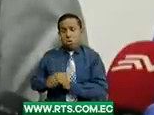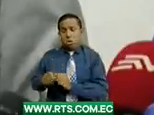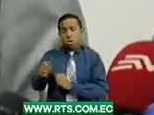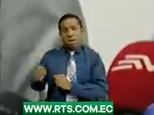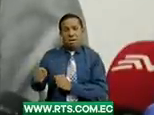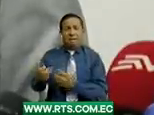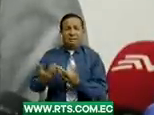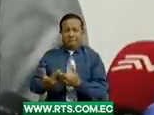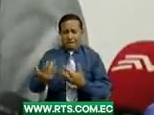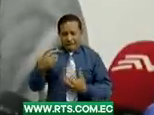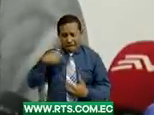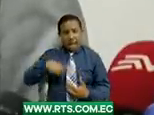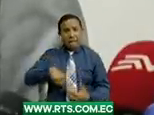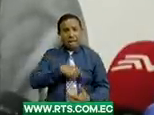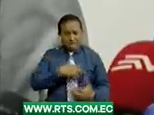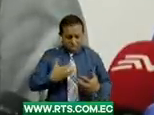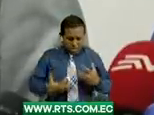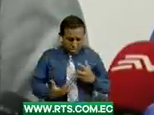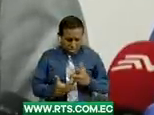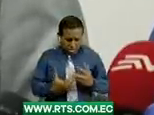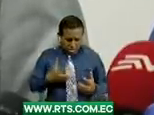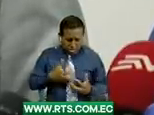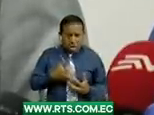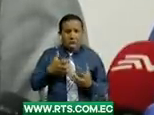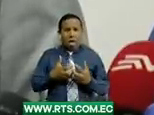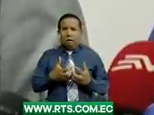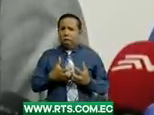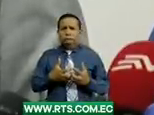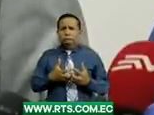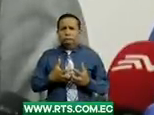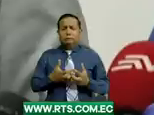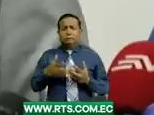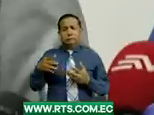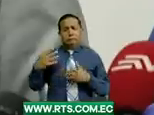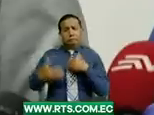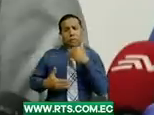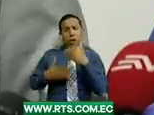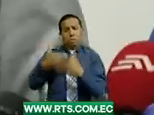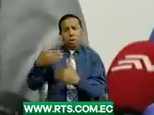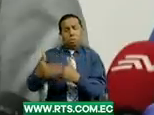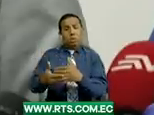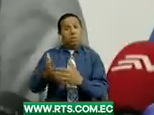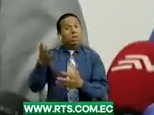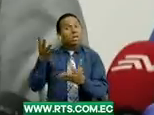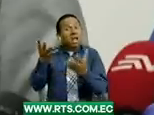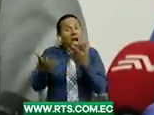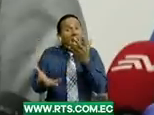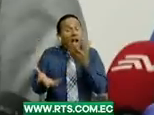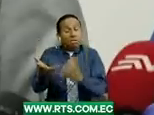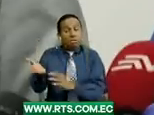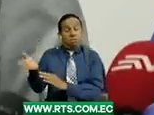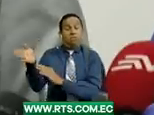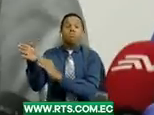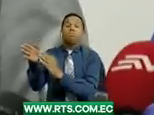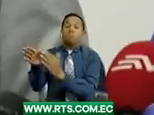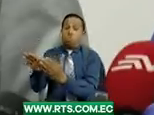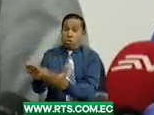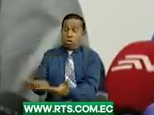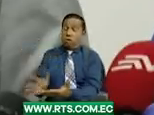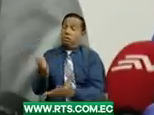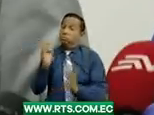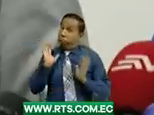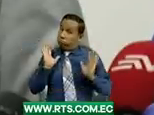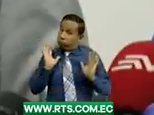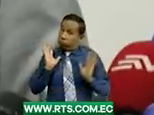varios órganos. Las escalas de mortalidad son muy altas, ¿no? Existe mucha probabilidad de que el